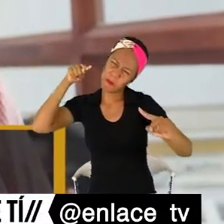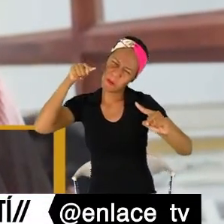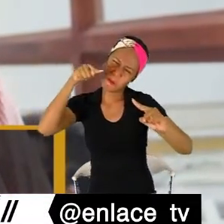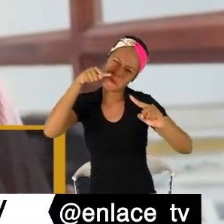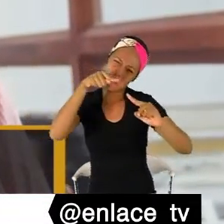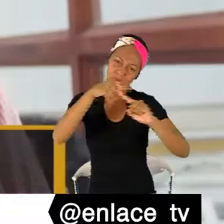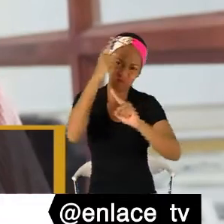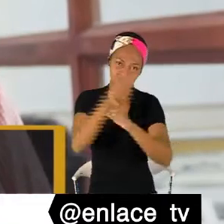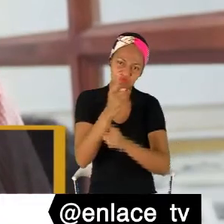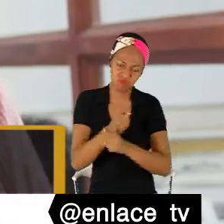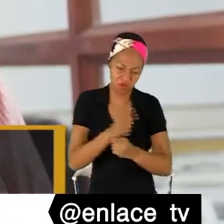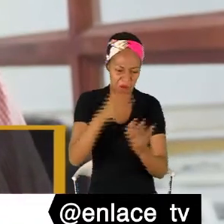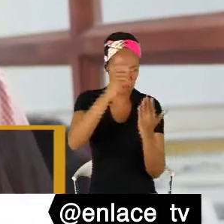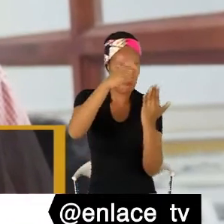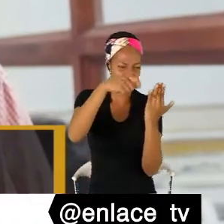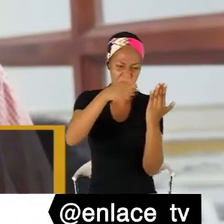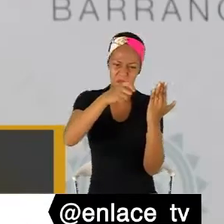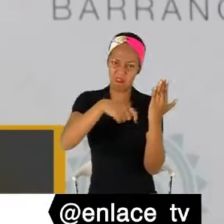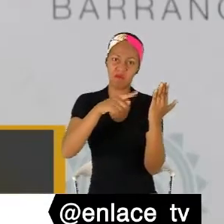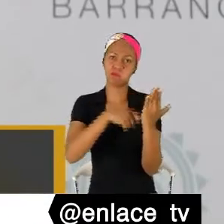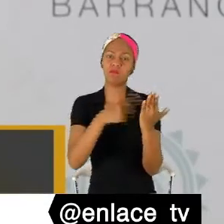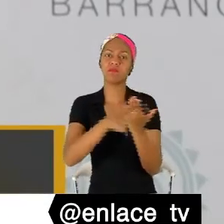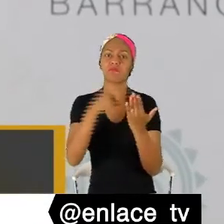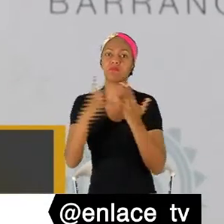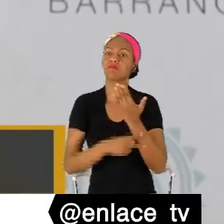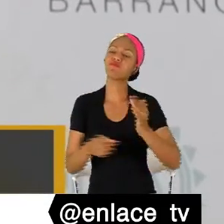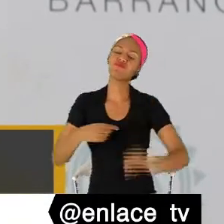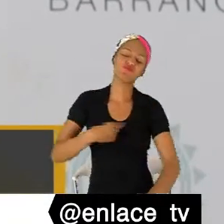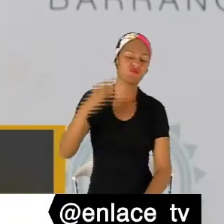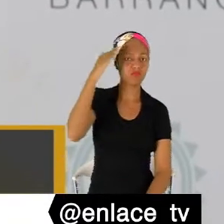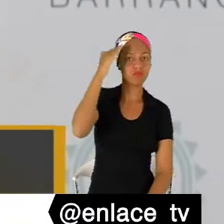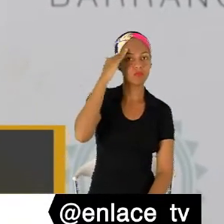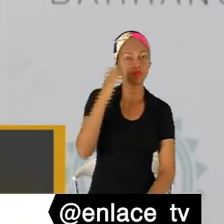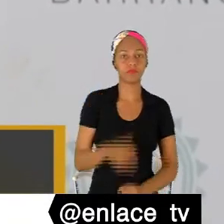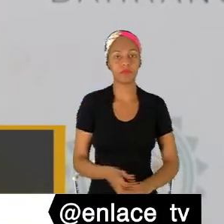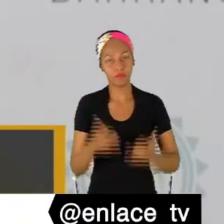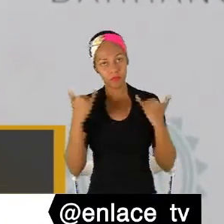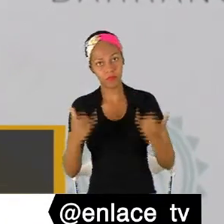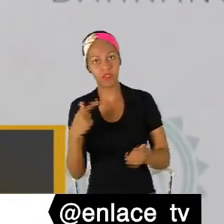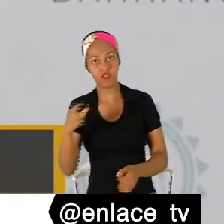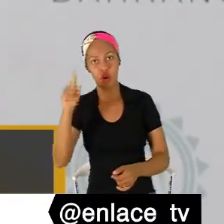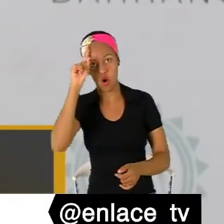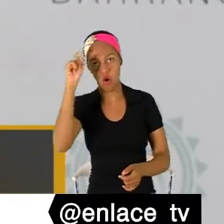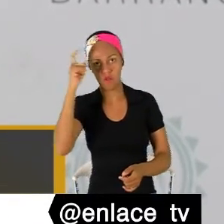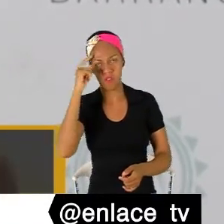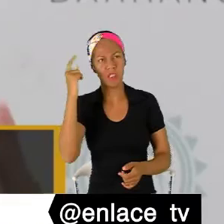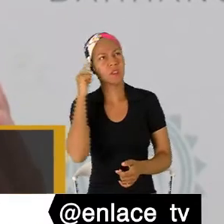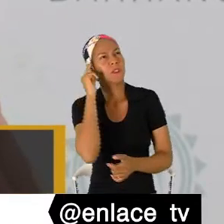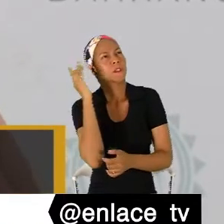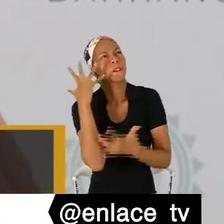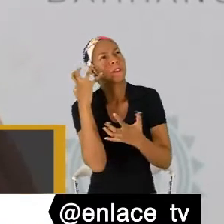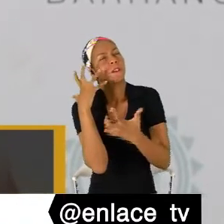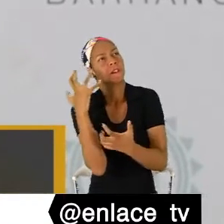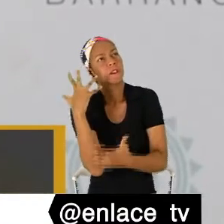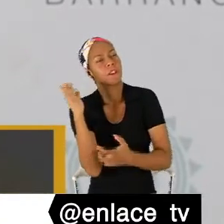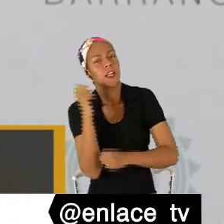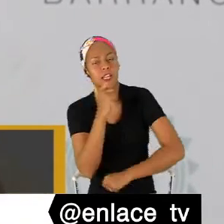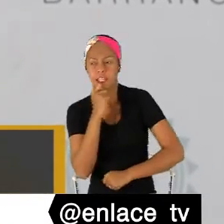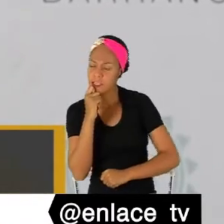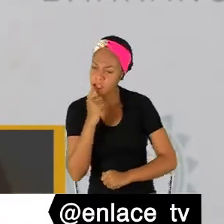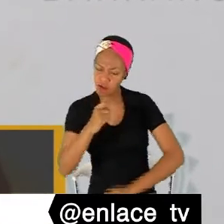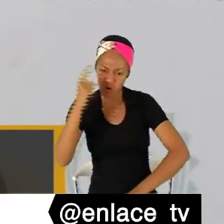quedaron plasmadas y contempladas en dicho plan. Que hoy este gobierno municipal, en lo único que está soñando, es en poder